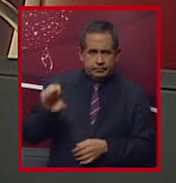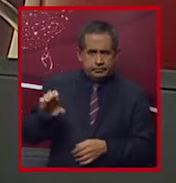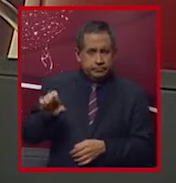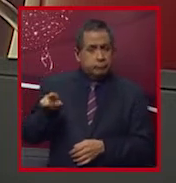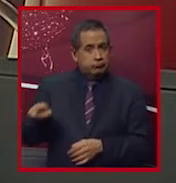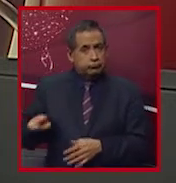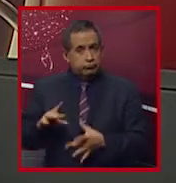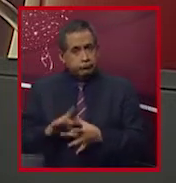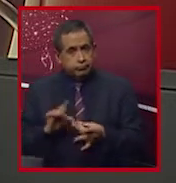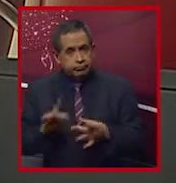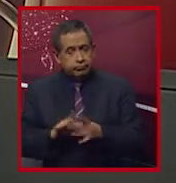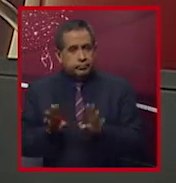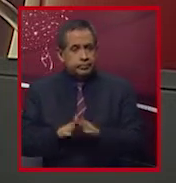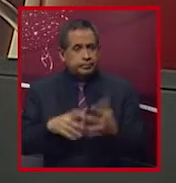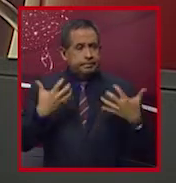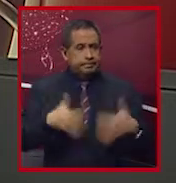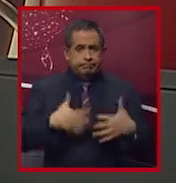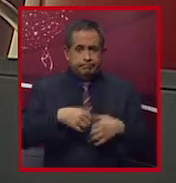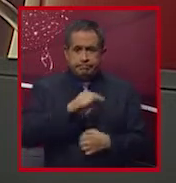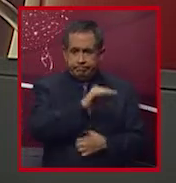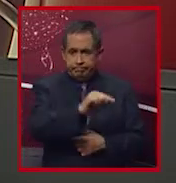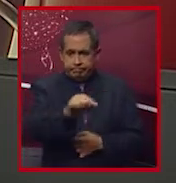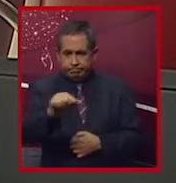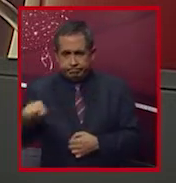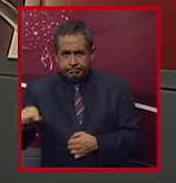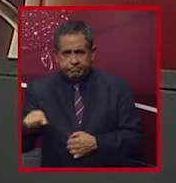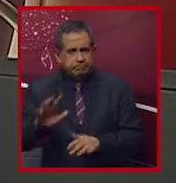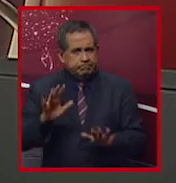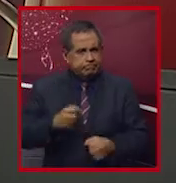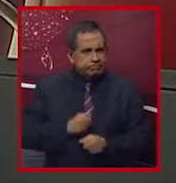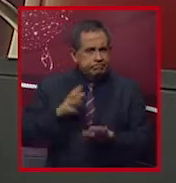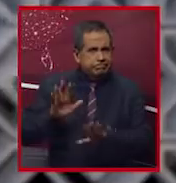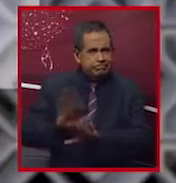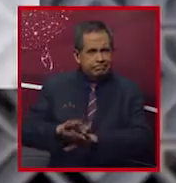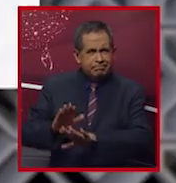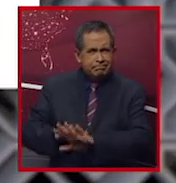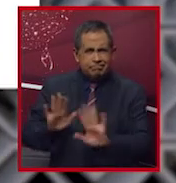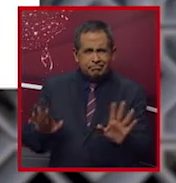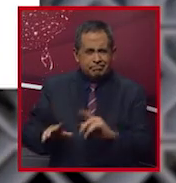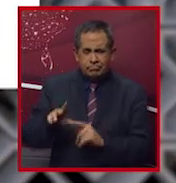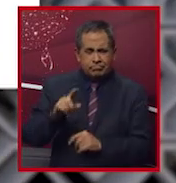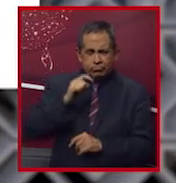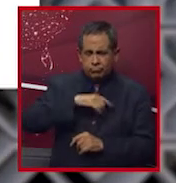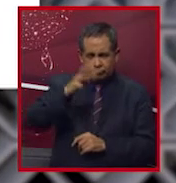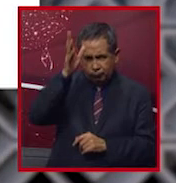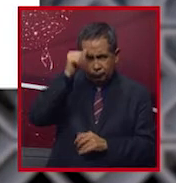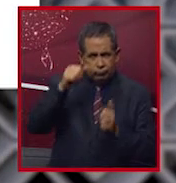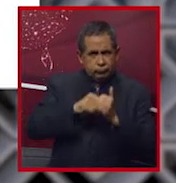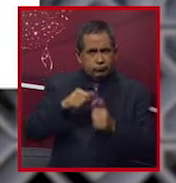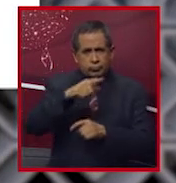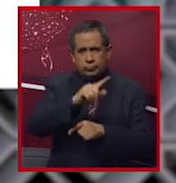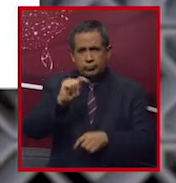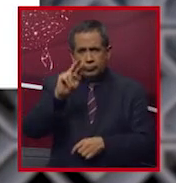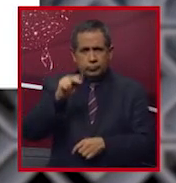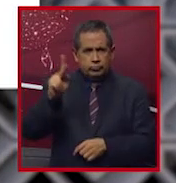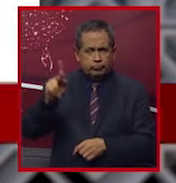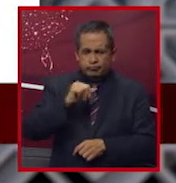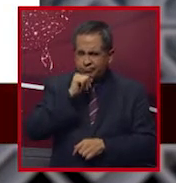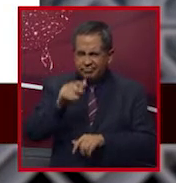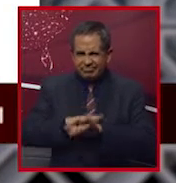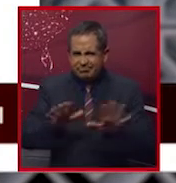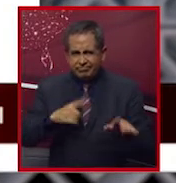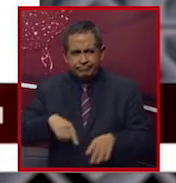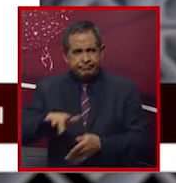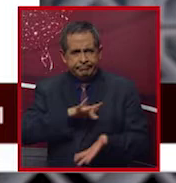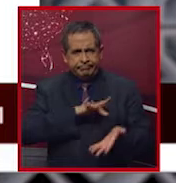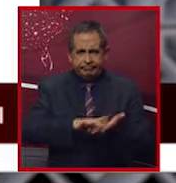al mencionar que los sectores empresariales de ambos países han manifestado su postura ante el anuncio de Trump. A través de su cuenta de Twitter